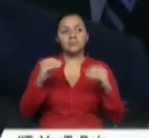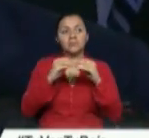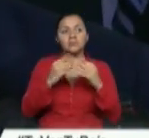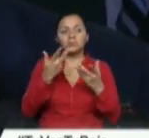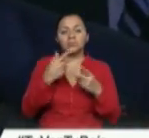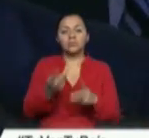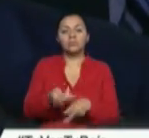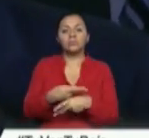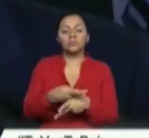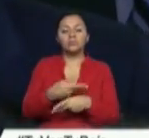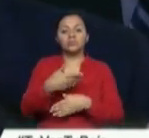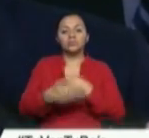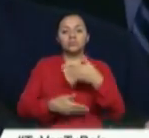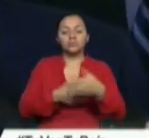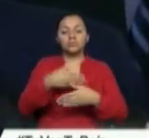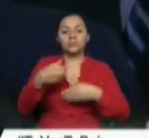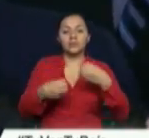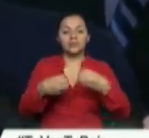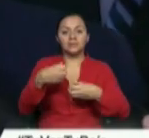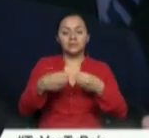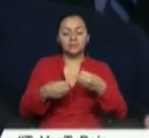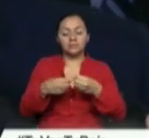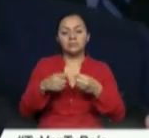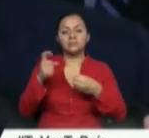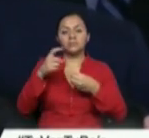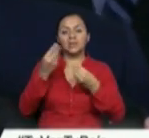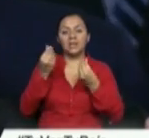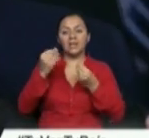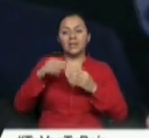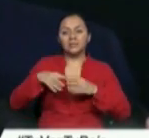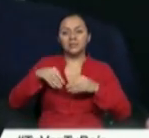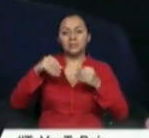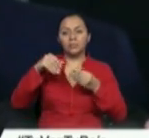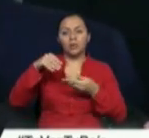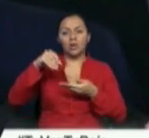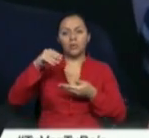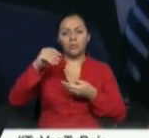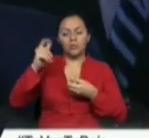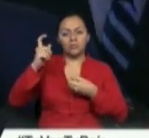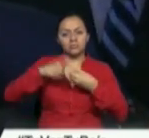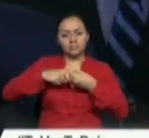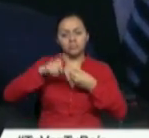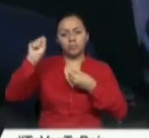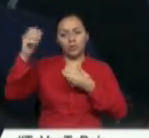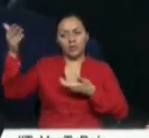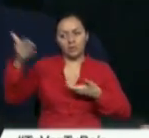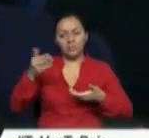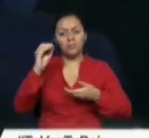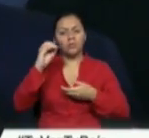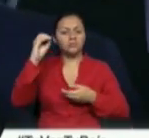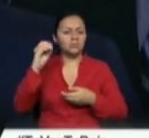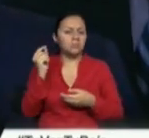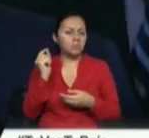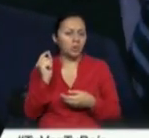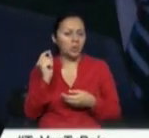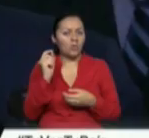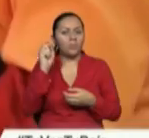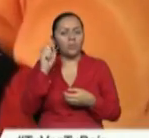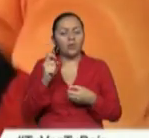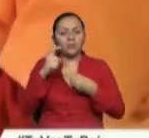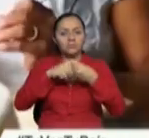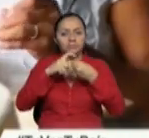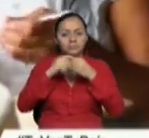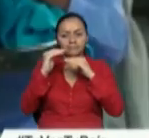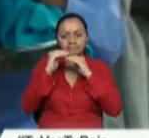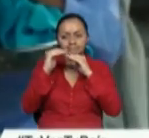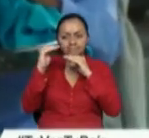productivas como la de los lácteos se abrió un cupo de leche en Polo creo que es el 0.5 de la producción nacional con un aumento de cupos